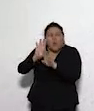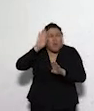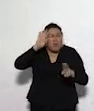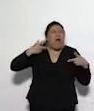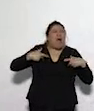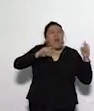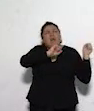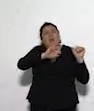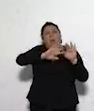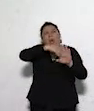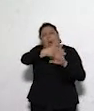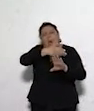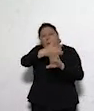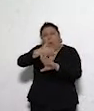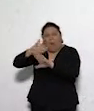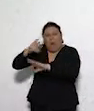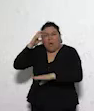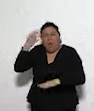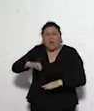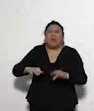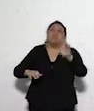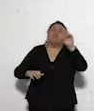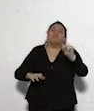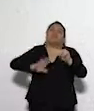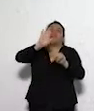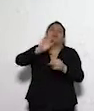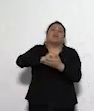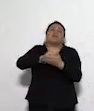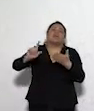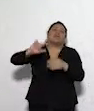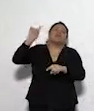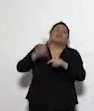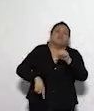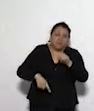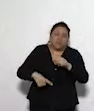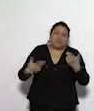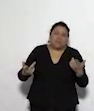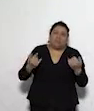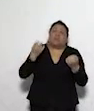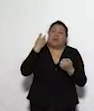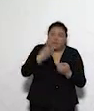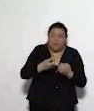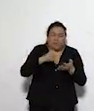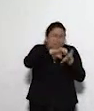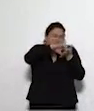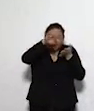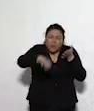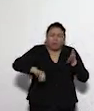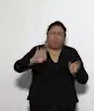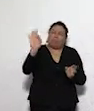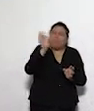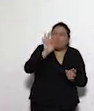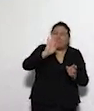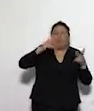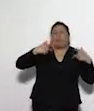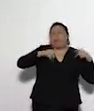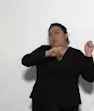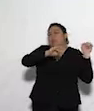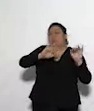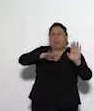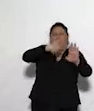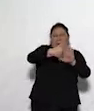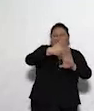un verdadero riesgo para nuestro Estado democrático de derecho y no garantiza, en modo alguno, que se reduzcan los